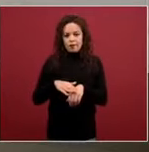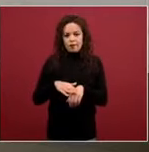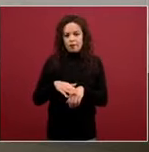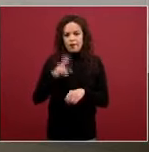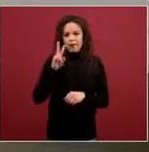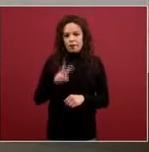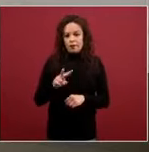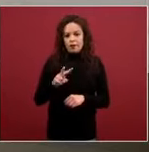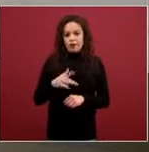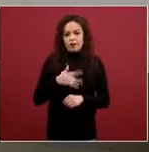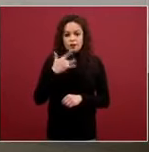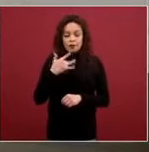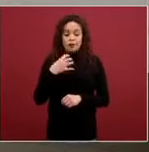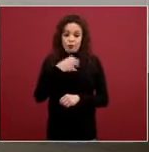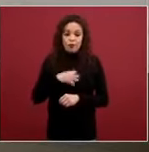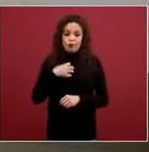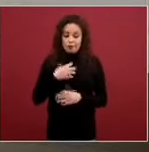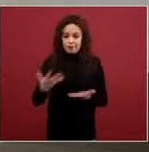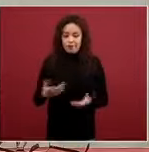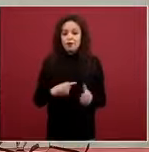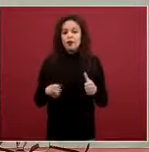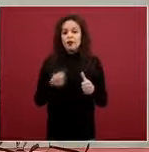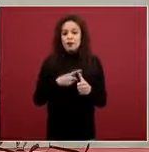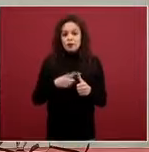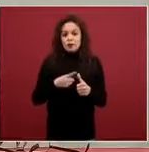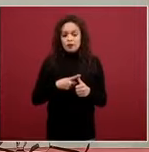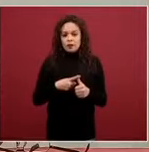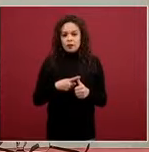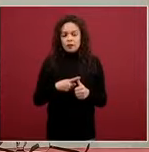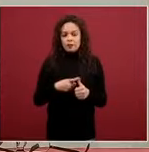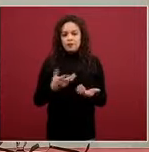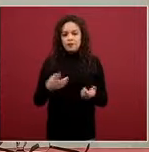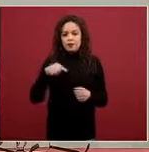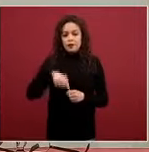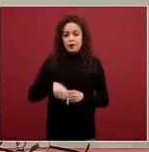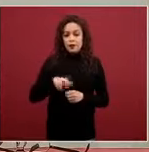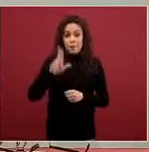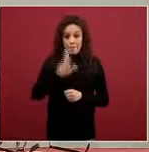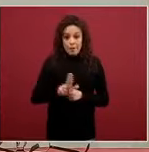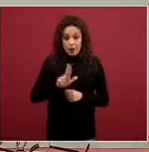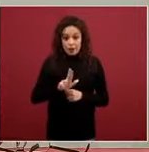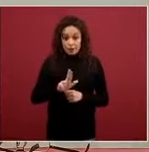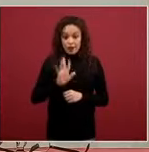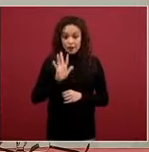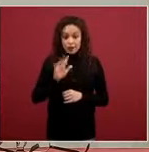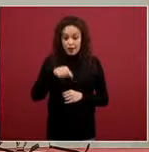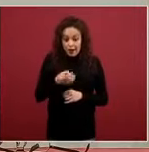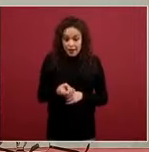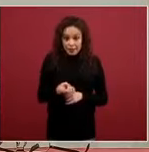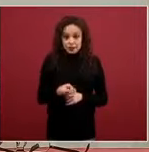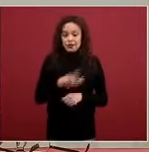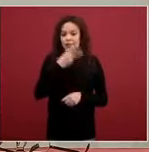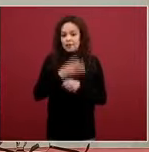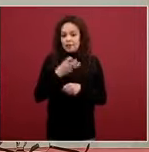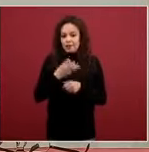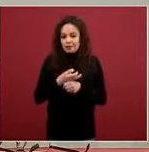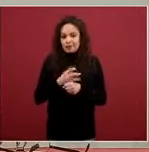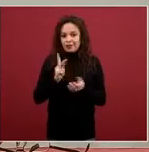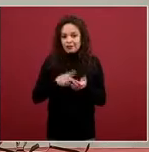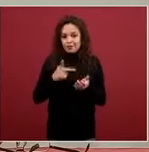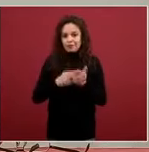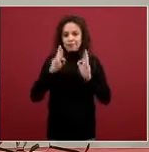es, hoy tuvimos como cada martes la reunión, esta es ya la tercera, con los secretarios y secretarias de salud de